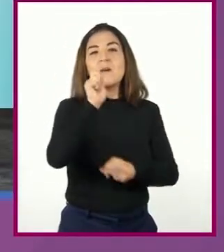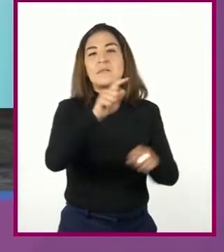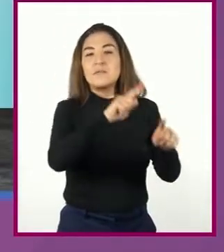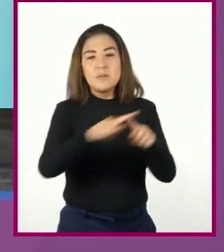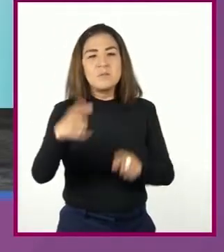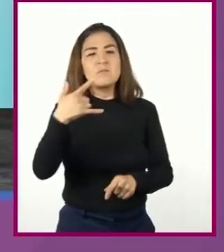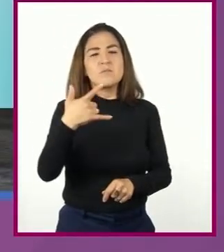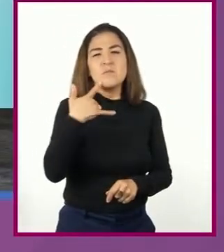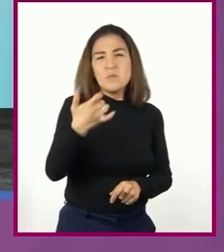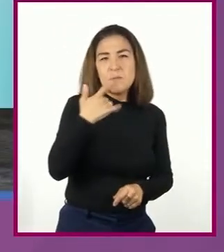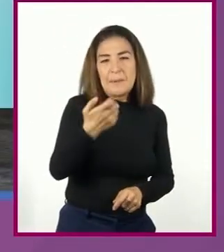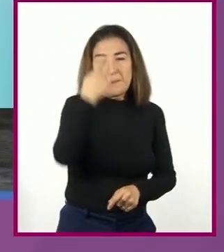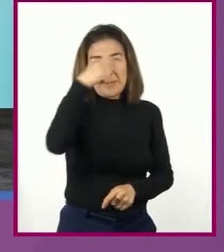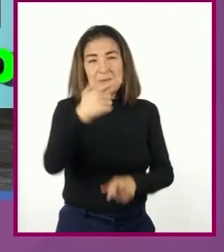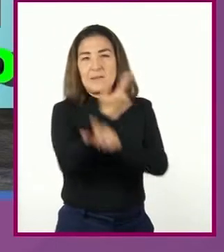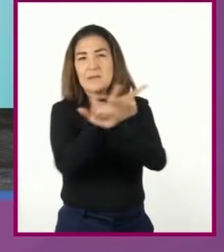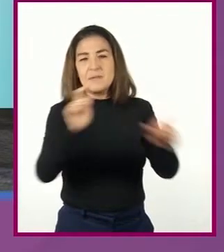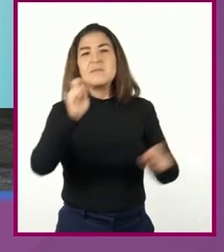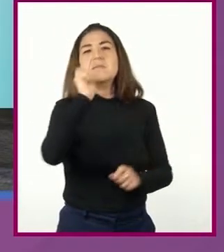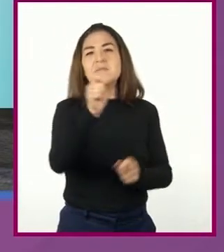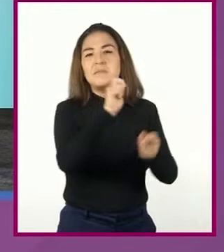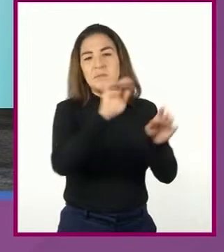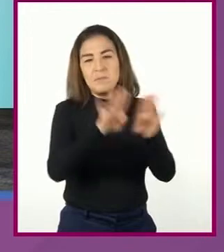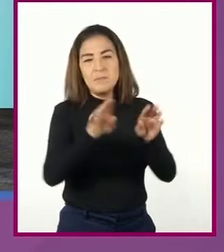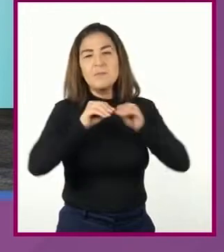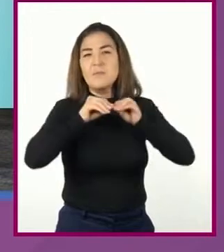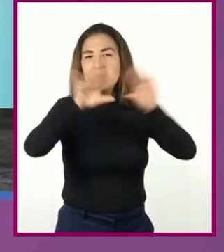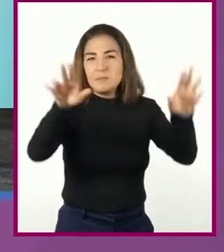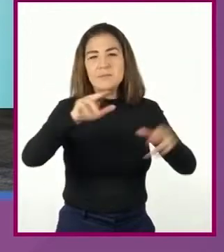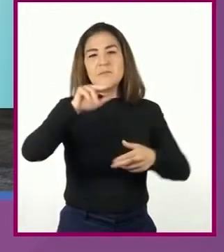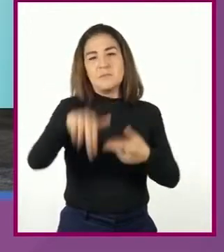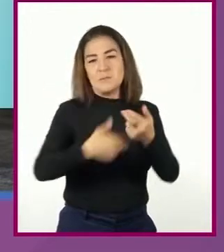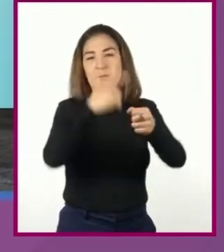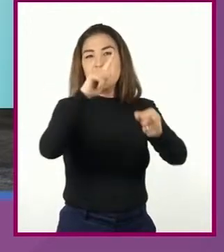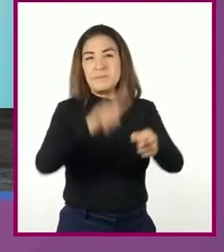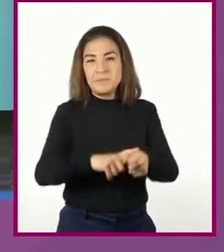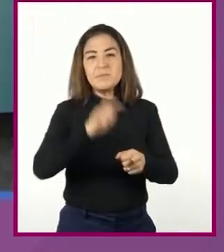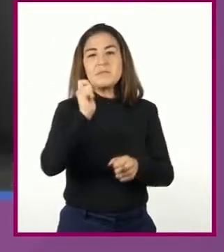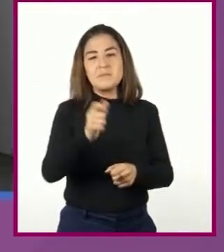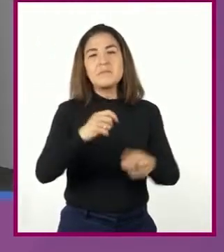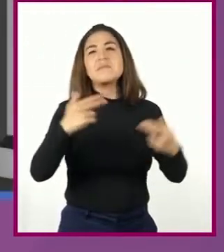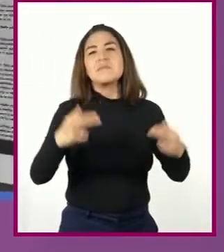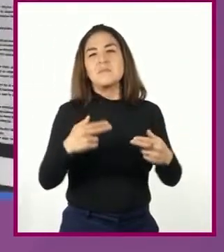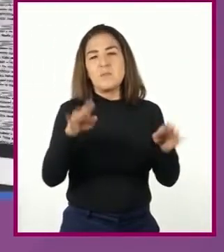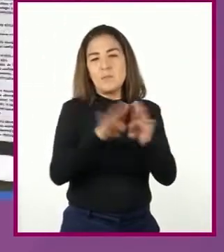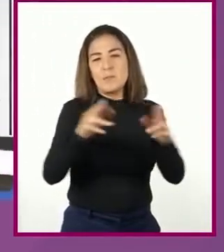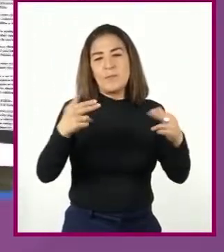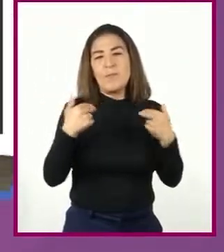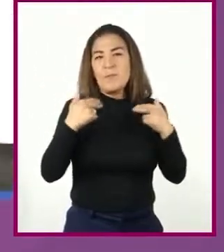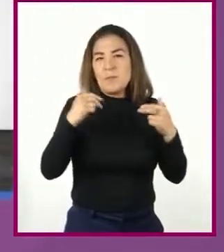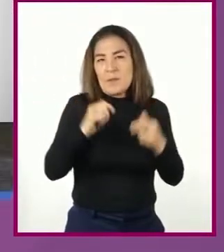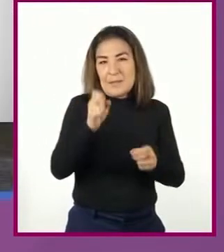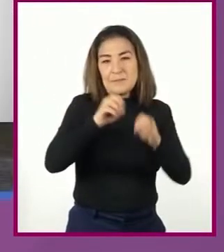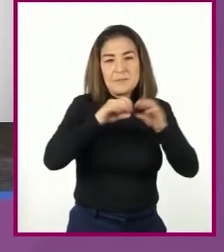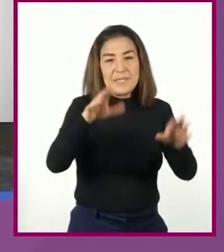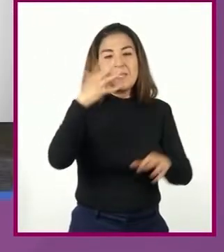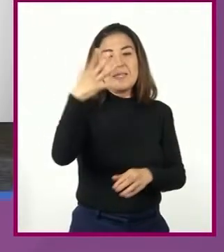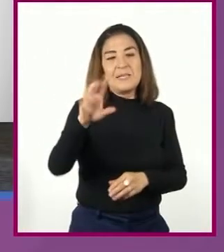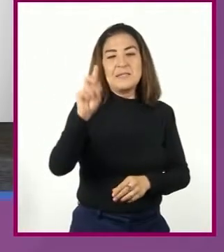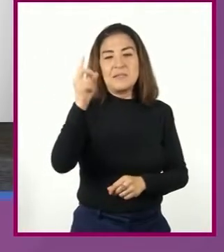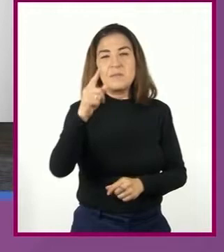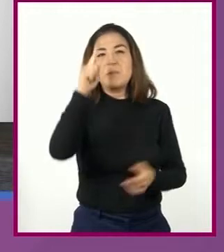en la lucha por la libertad fue la redacción de la Declaración Universal de los Derechos Humanos, proclamada el 10 de diciembre